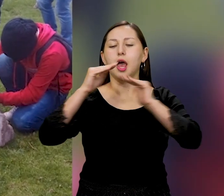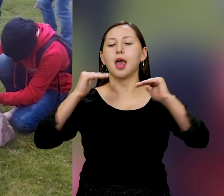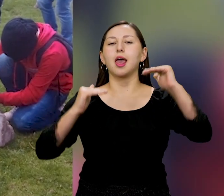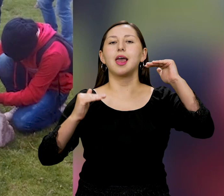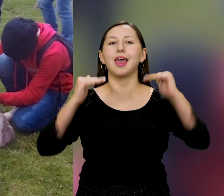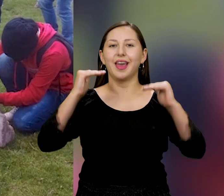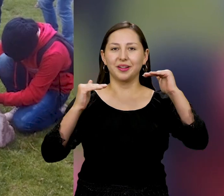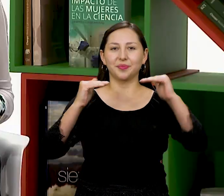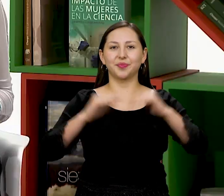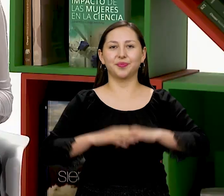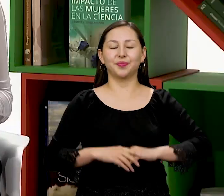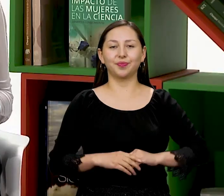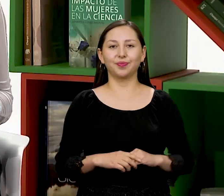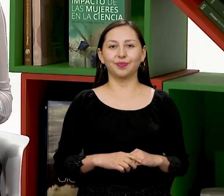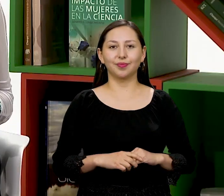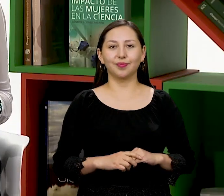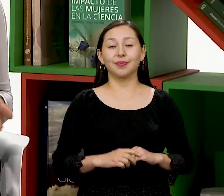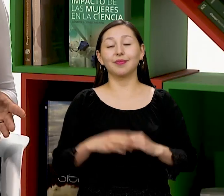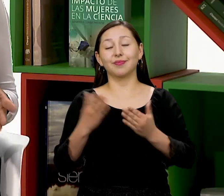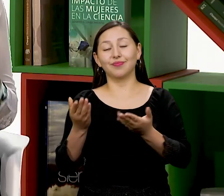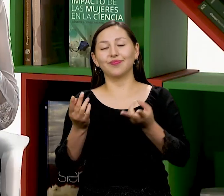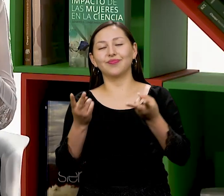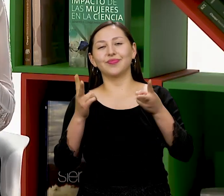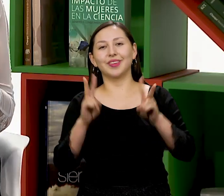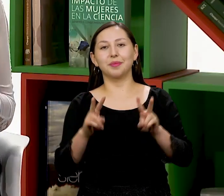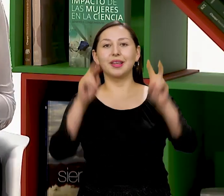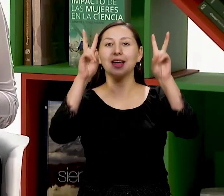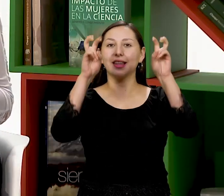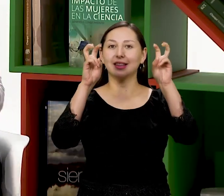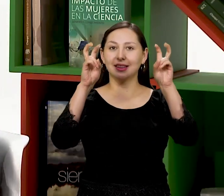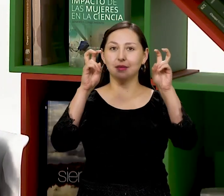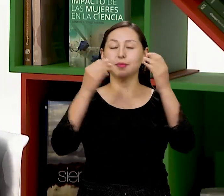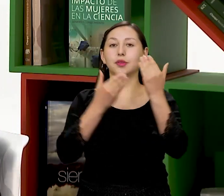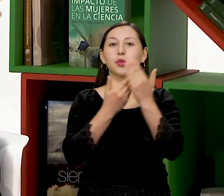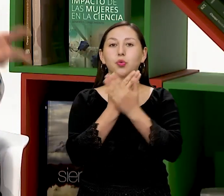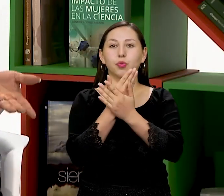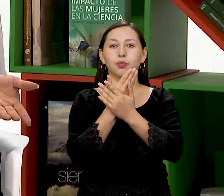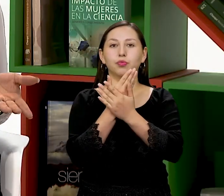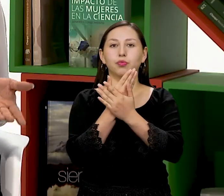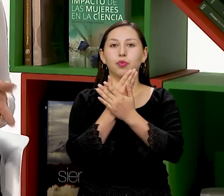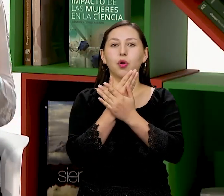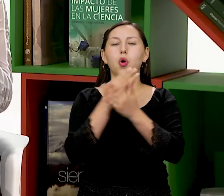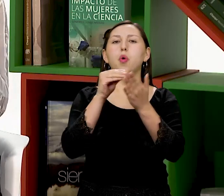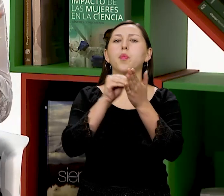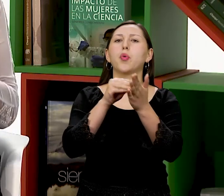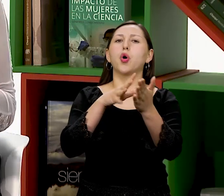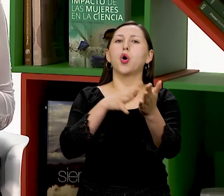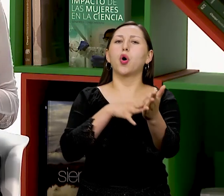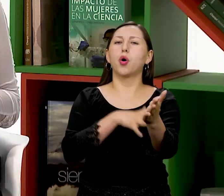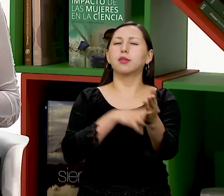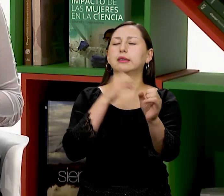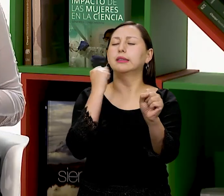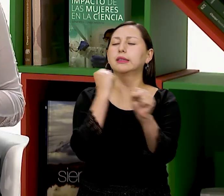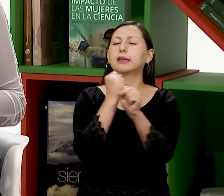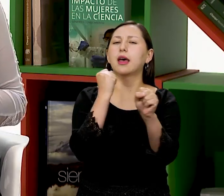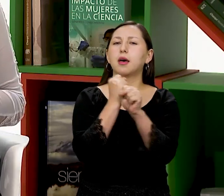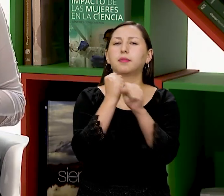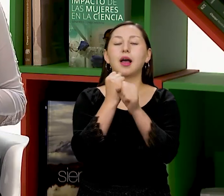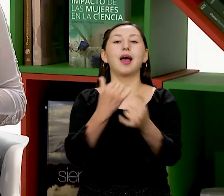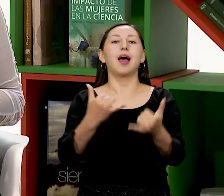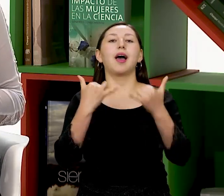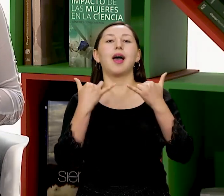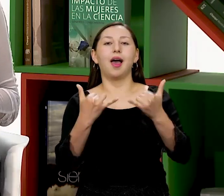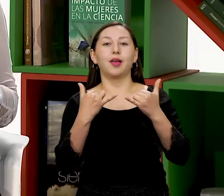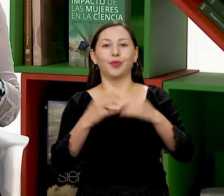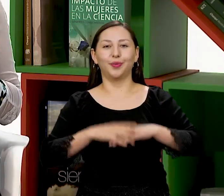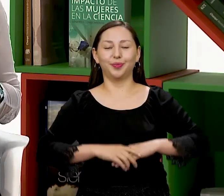desarrollo sostenible. Nos decía también, y con ella estaremos hablando sobre algunos de los proyectos que está trabajando